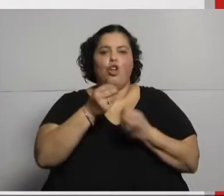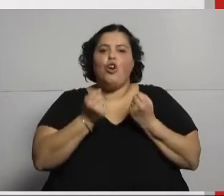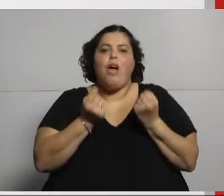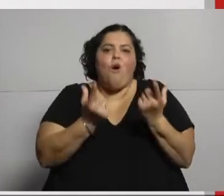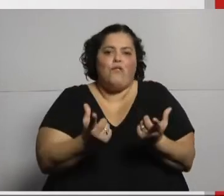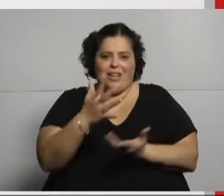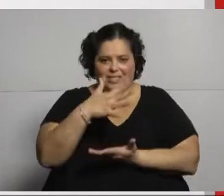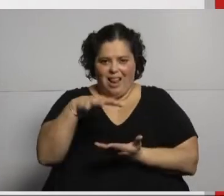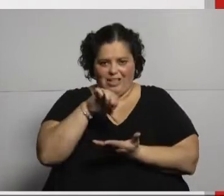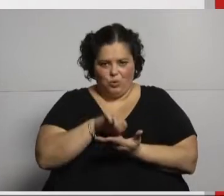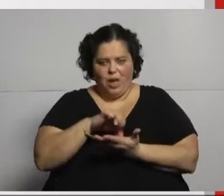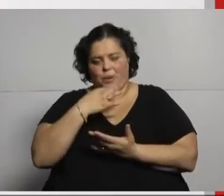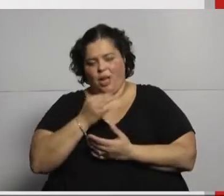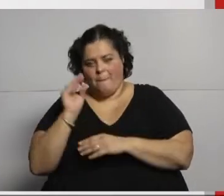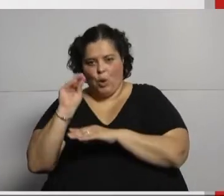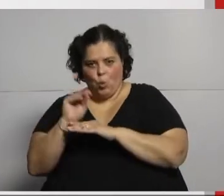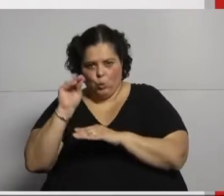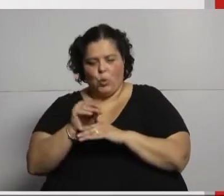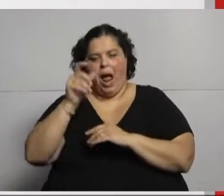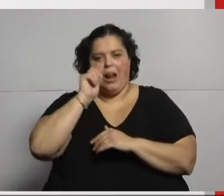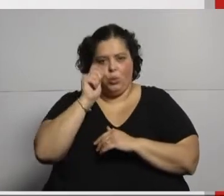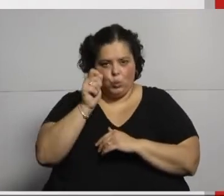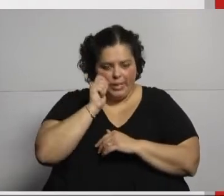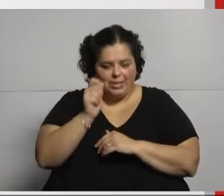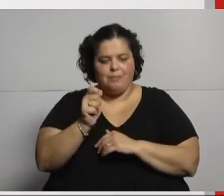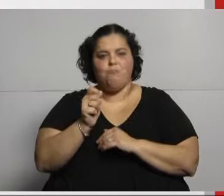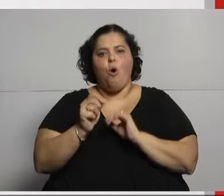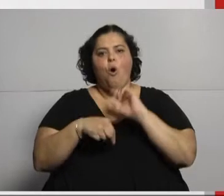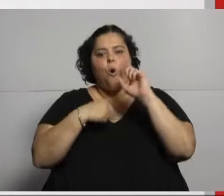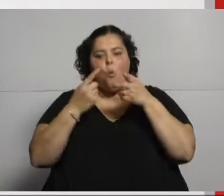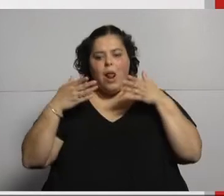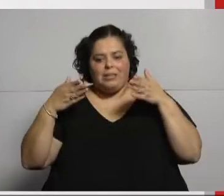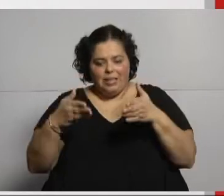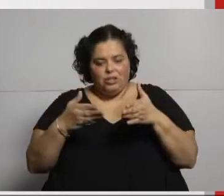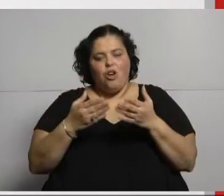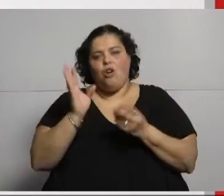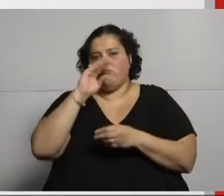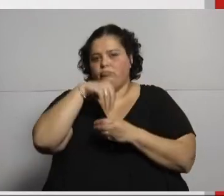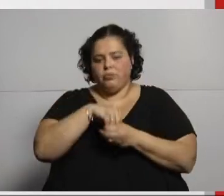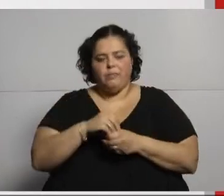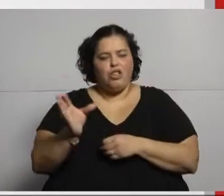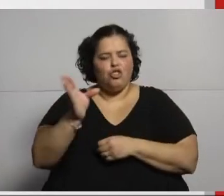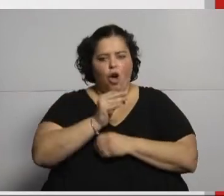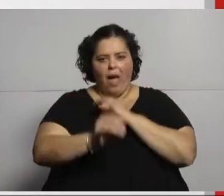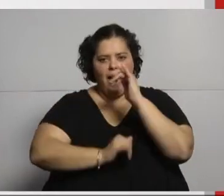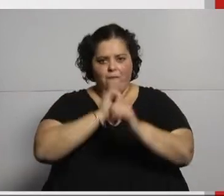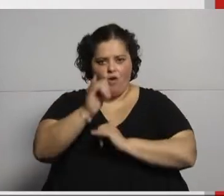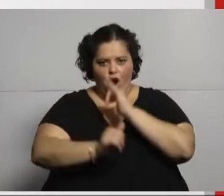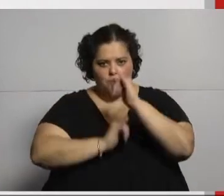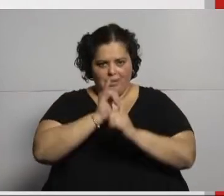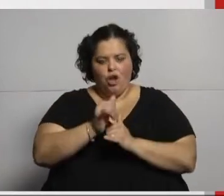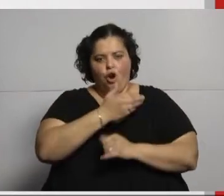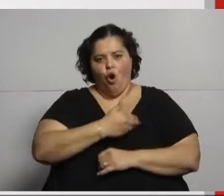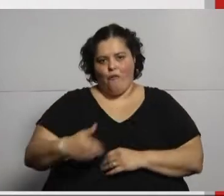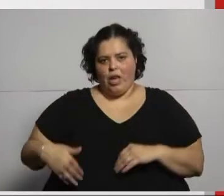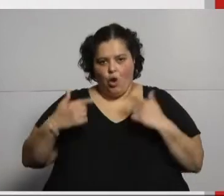y de turismo, una sección que implica toda la información del gobierno municipal en todo